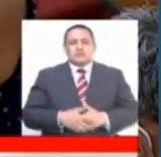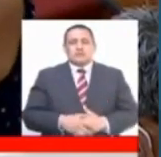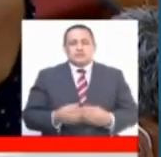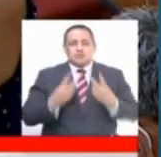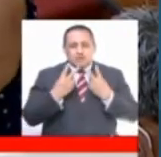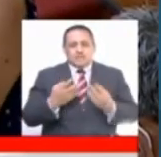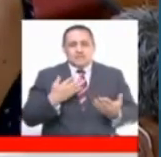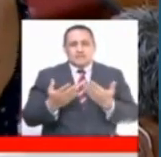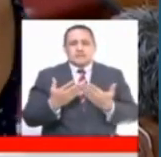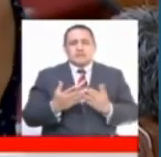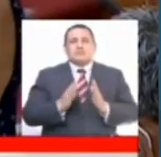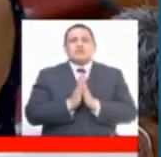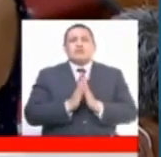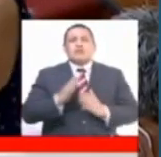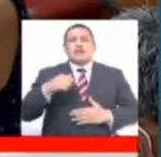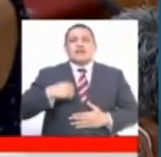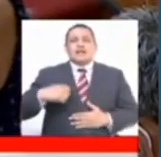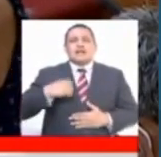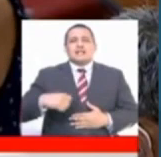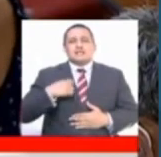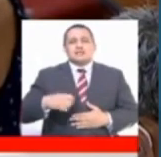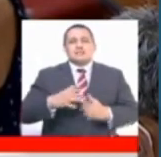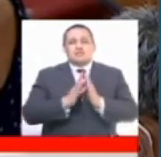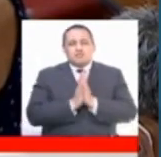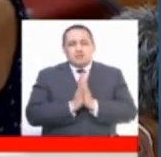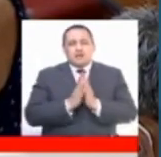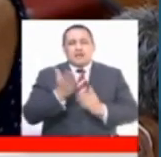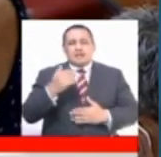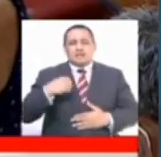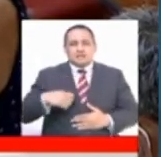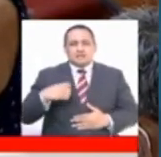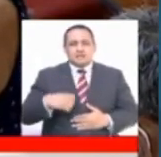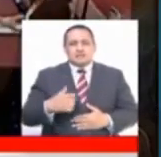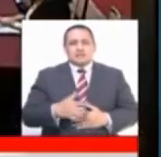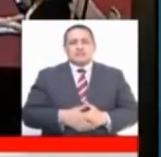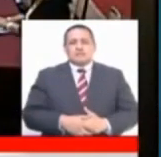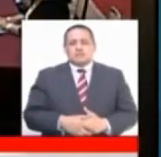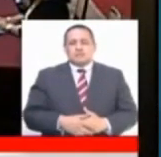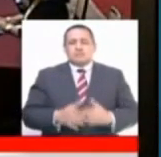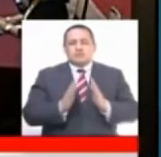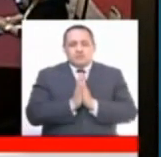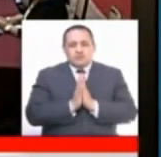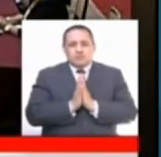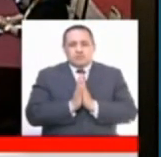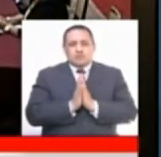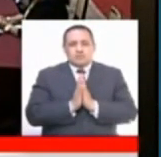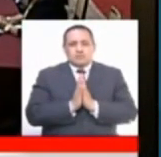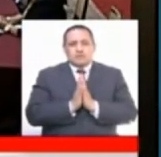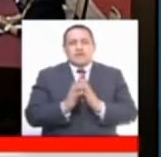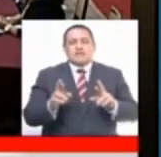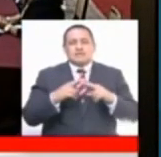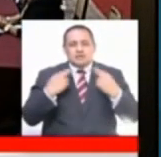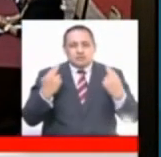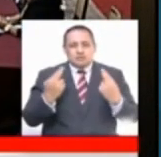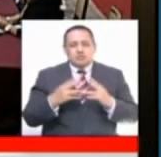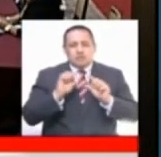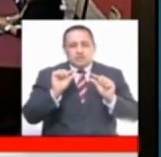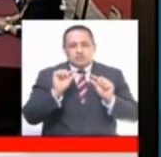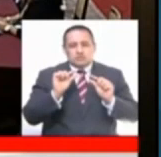Entonces, enfáticamente he hablado. ¿Por qué? Porque se están